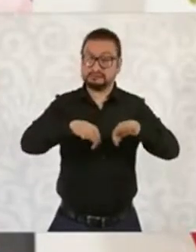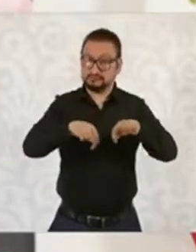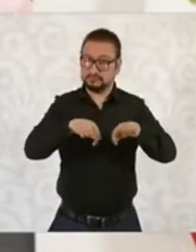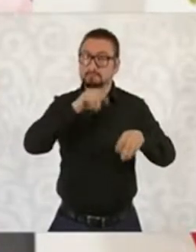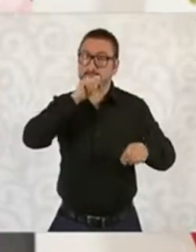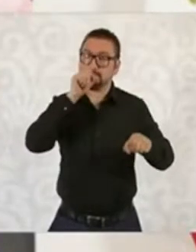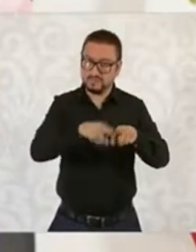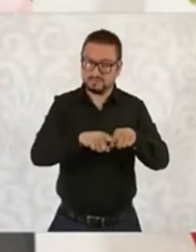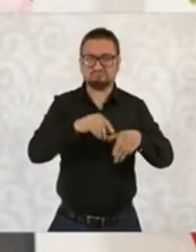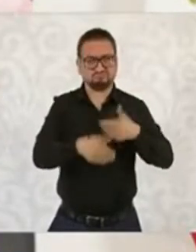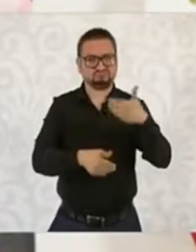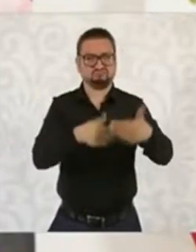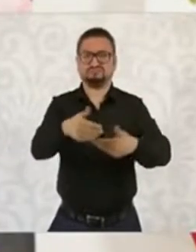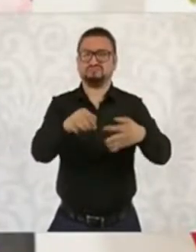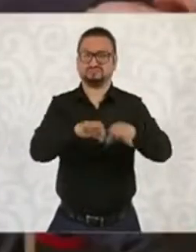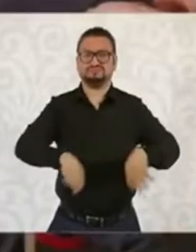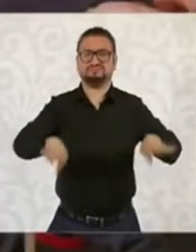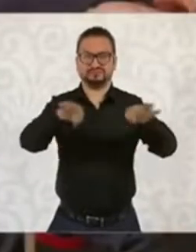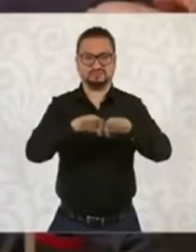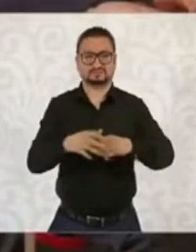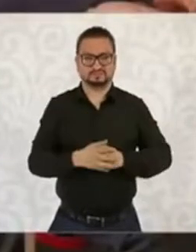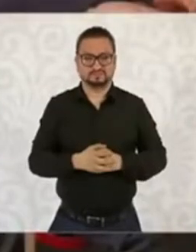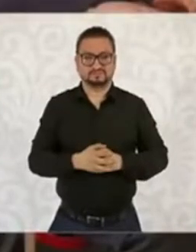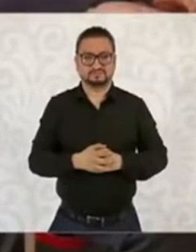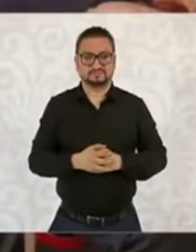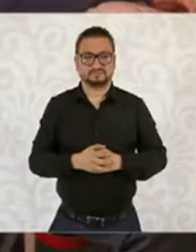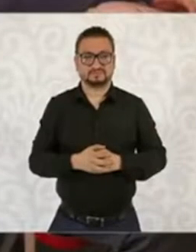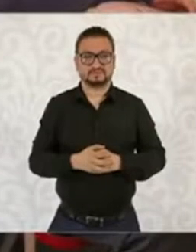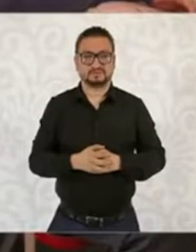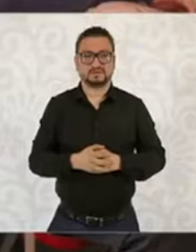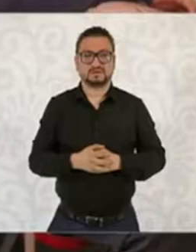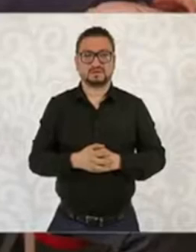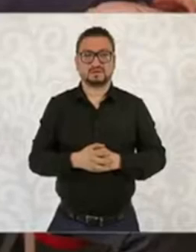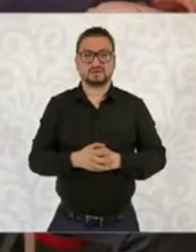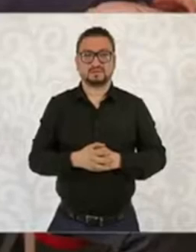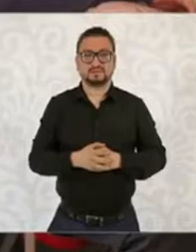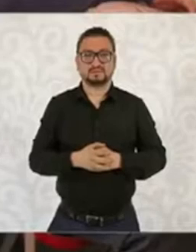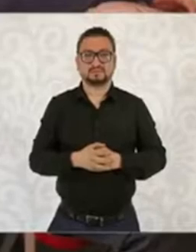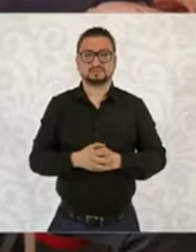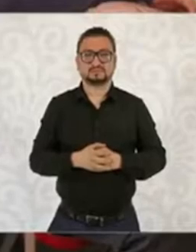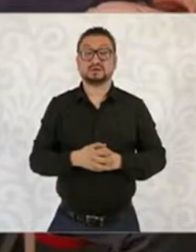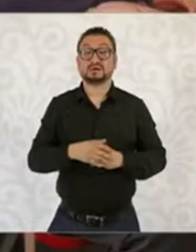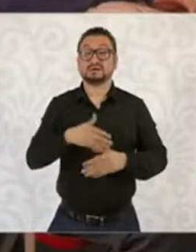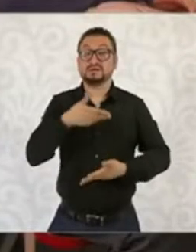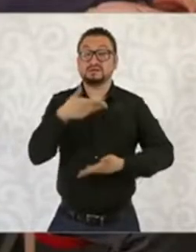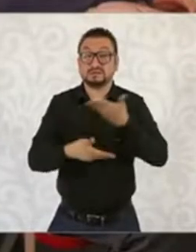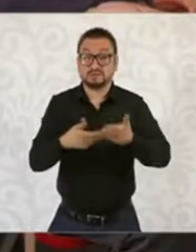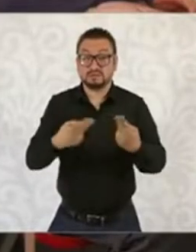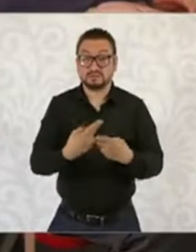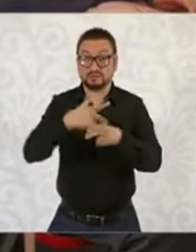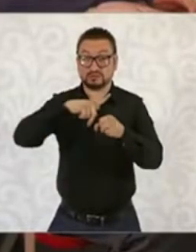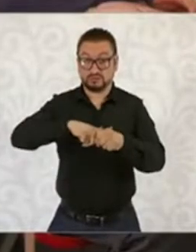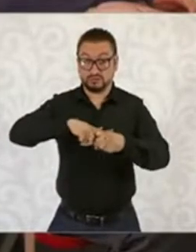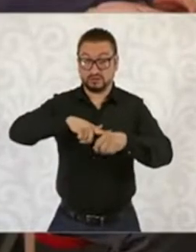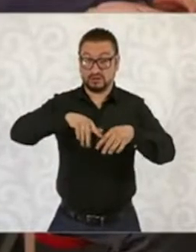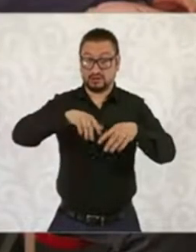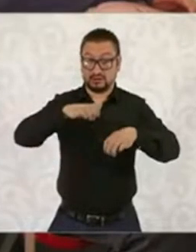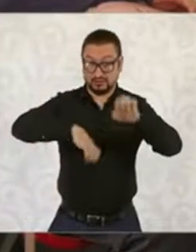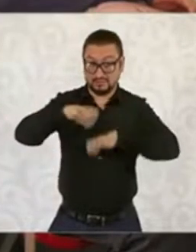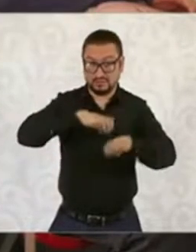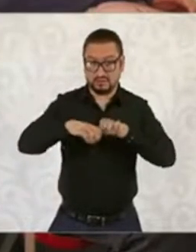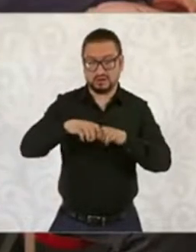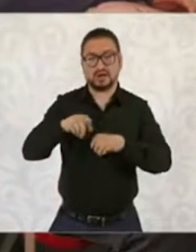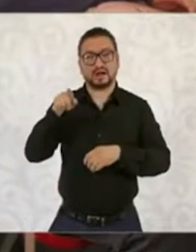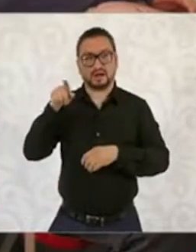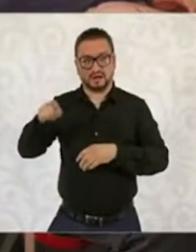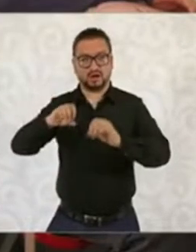importantes avances. Esto justamente decirlos que a través del Servicio Nacional de Empleo, que es la oficina por